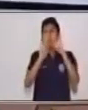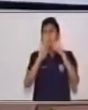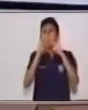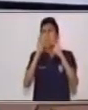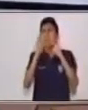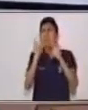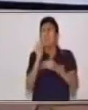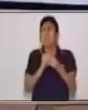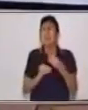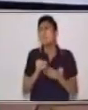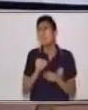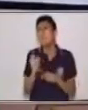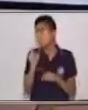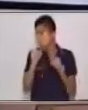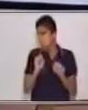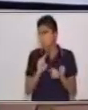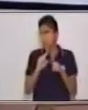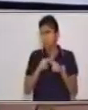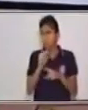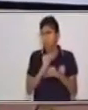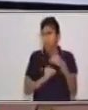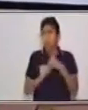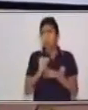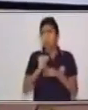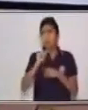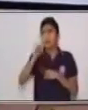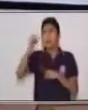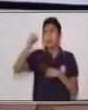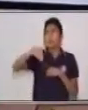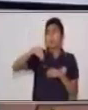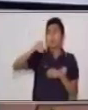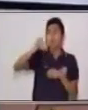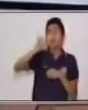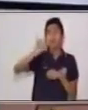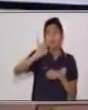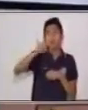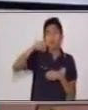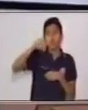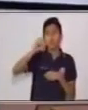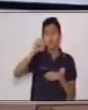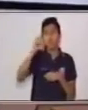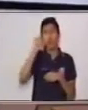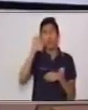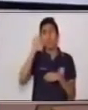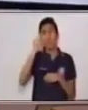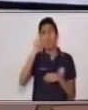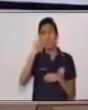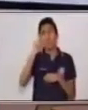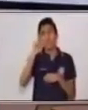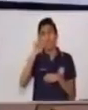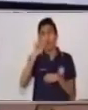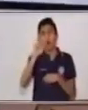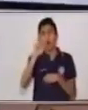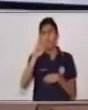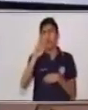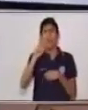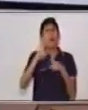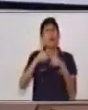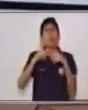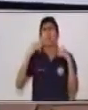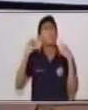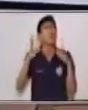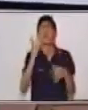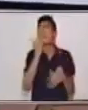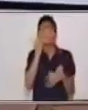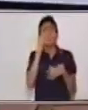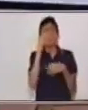el resultado, va a ser un modificador indirecto. Pública, profe, me dejó afuera la pública,